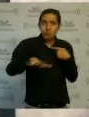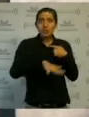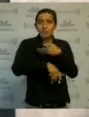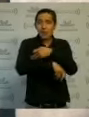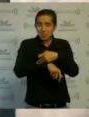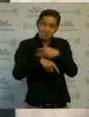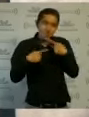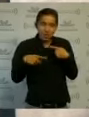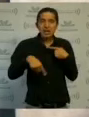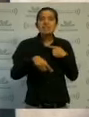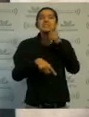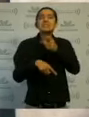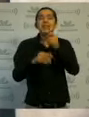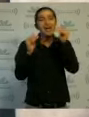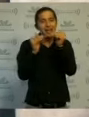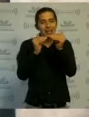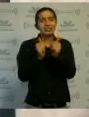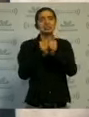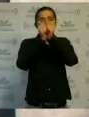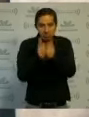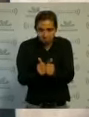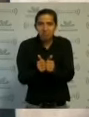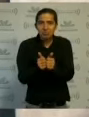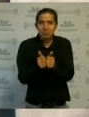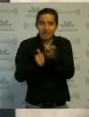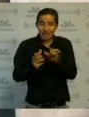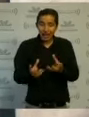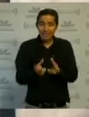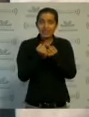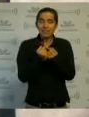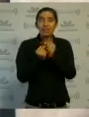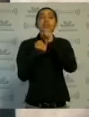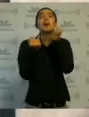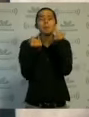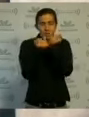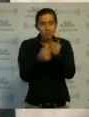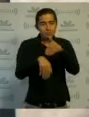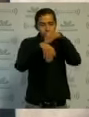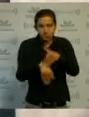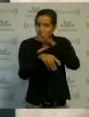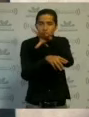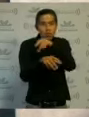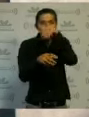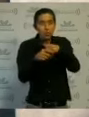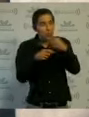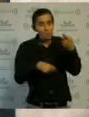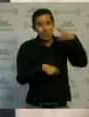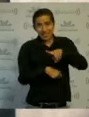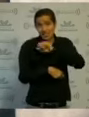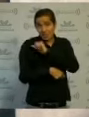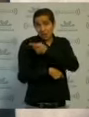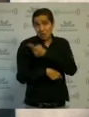es quedándonos en la casa y seguir estrictamente todas las medidas de higiene